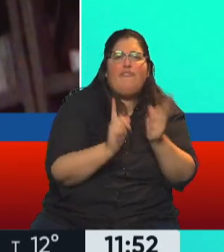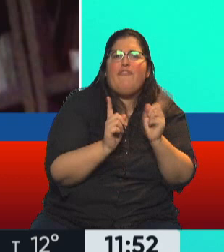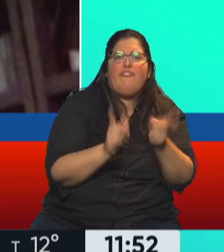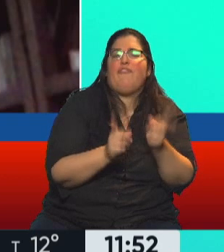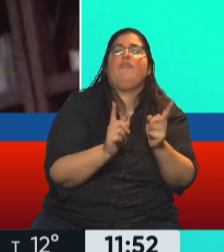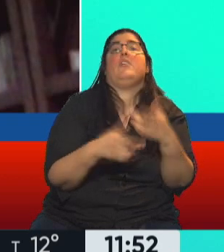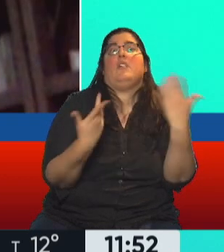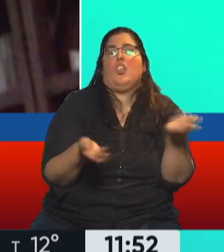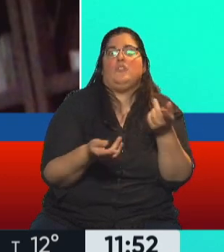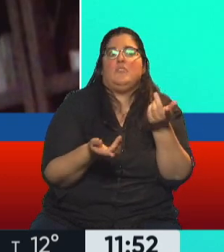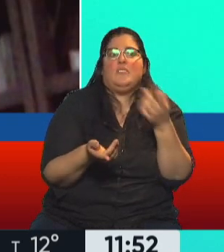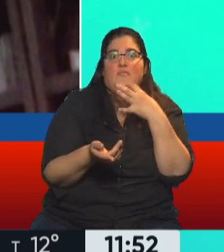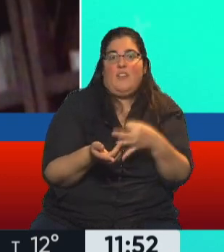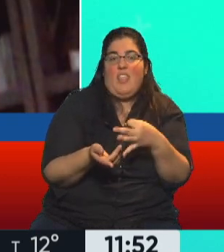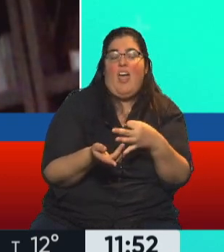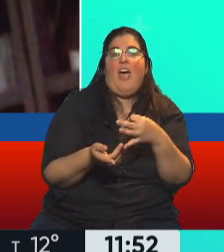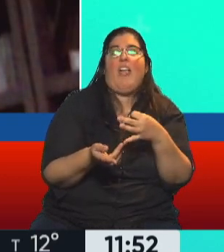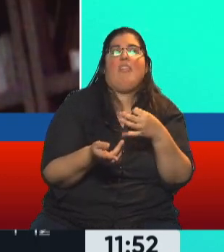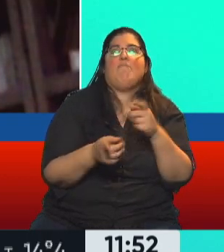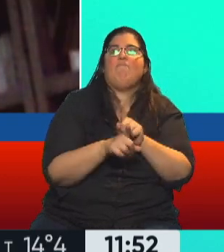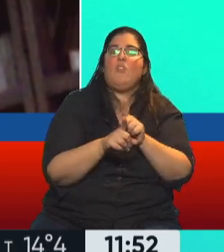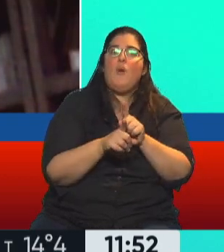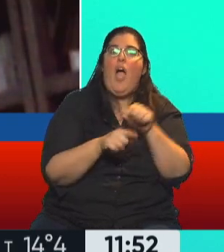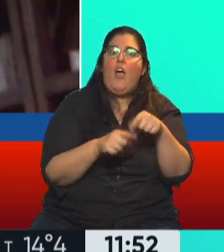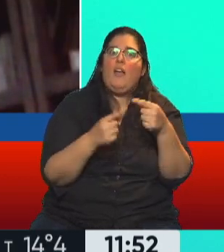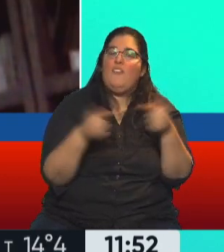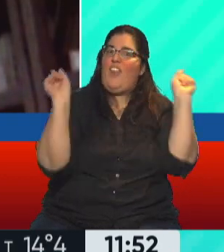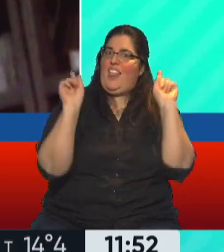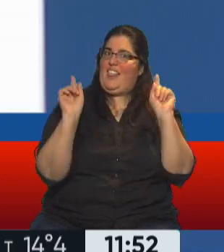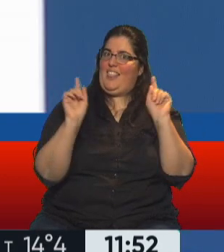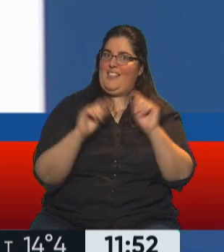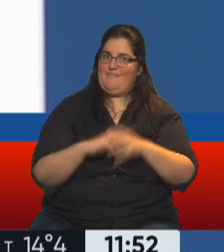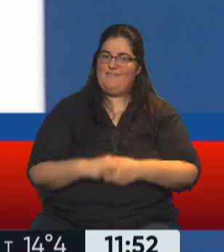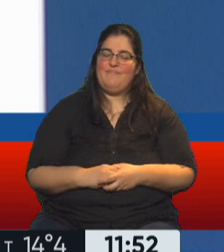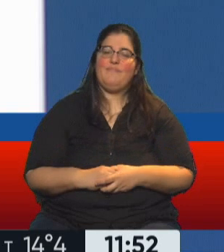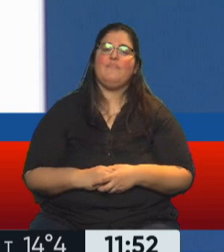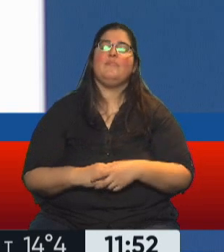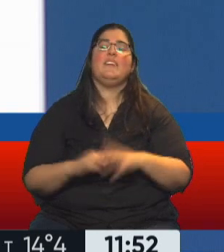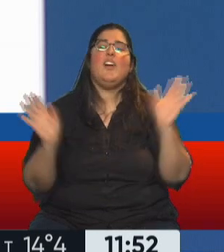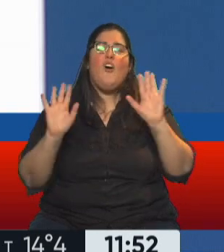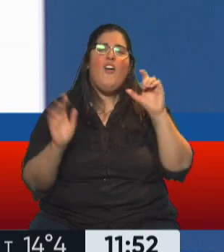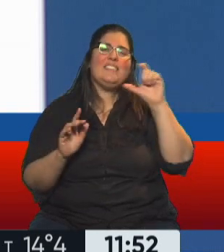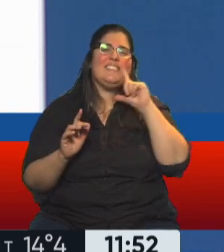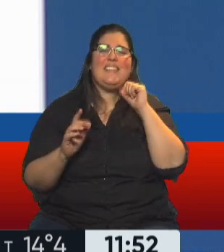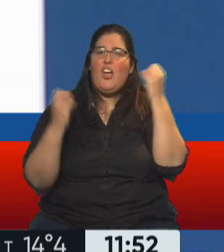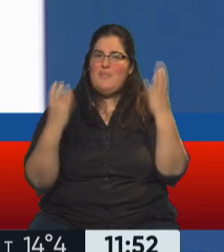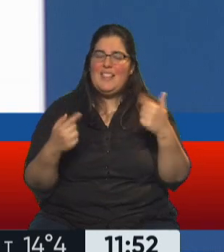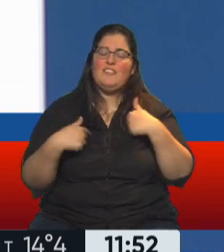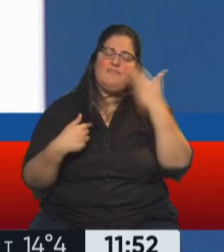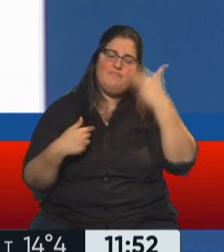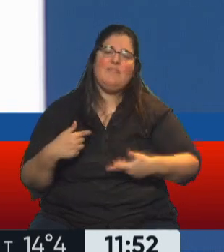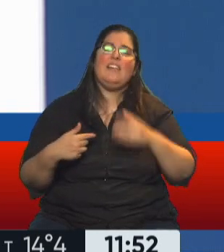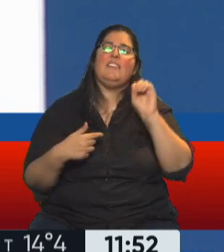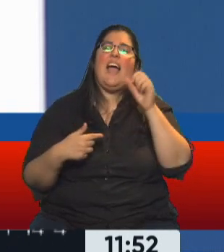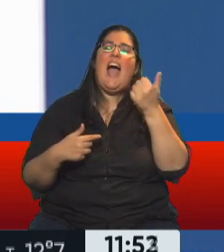entonces realmente tenemos algo bastante distinto en ese sentido, ¿no? Cecilia, ¿cómo estás? Ayelén Oliva te saluda. Quería preguntarte